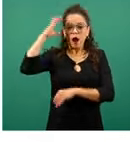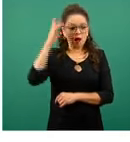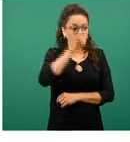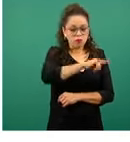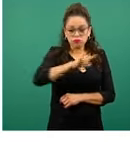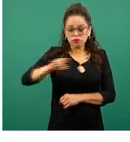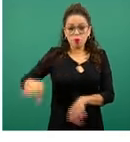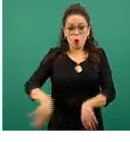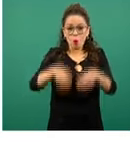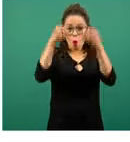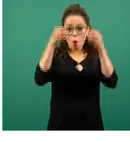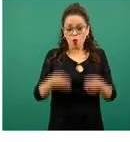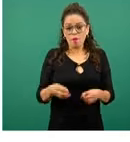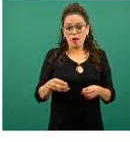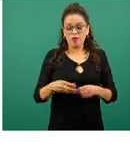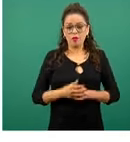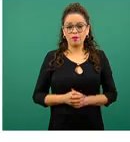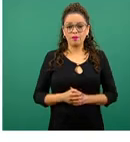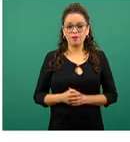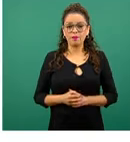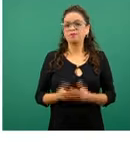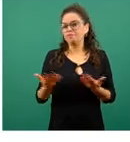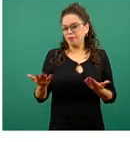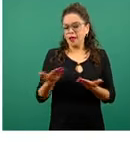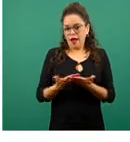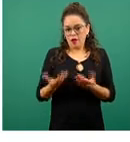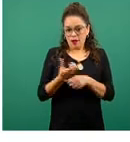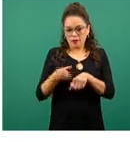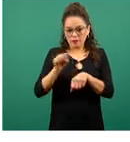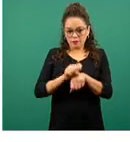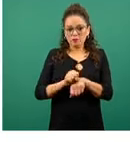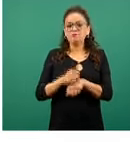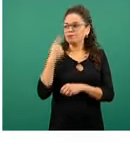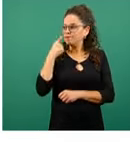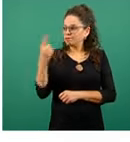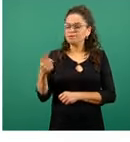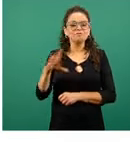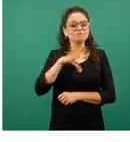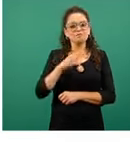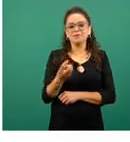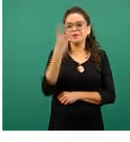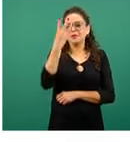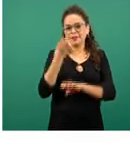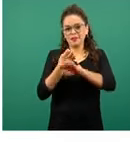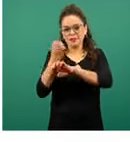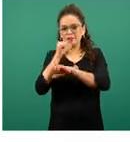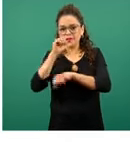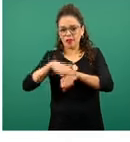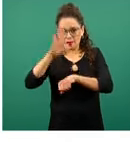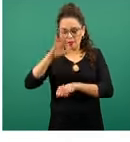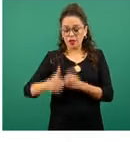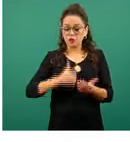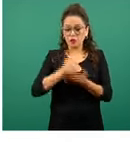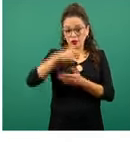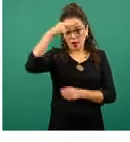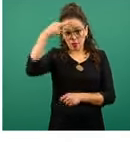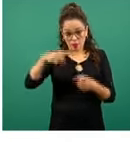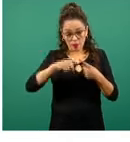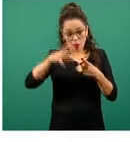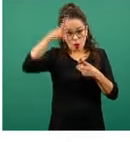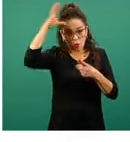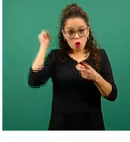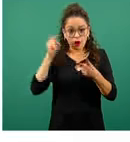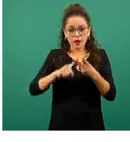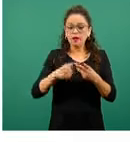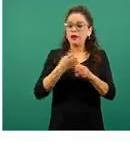IRA general ocupadas. Bueno, la semana está abriendo ya con solamente 3 entidades, Ciudad de México, Morelos y Estado de México,